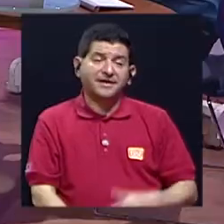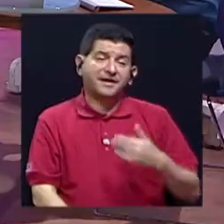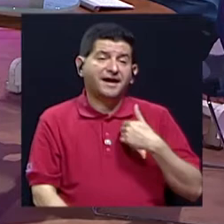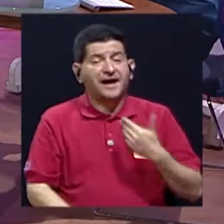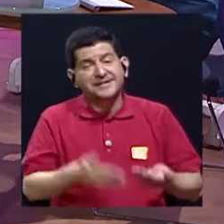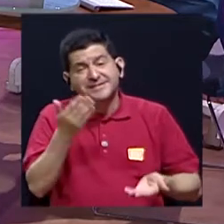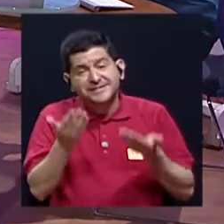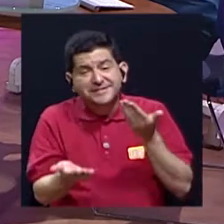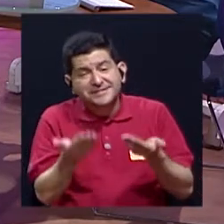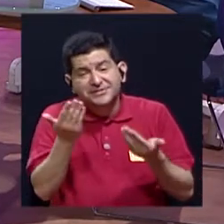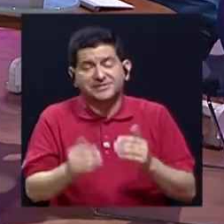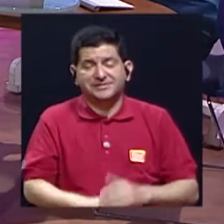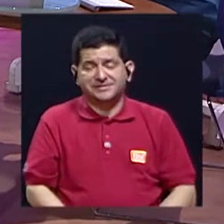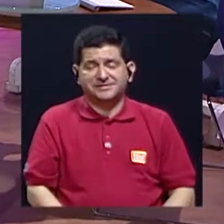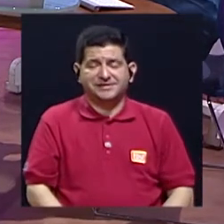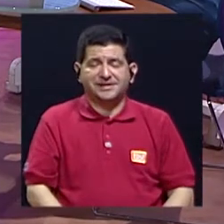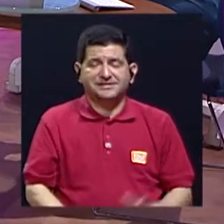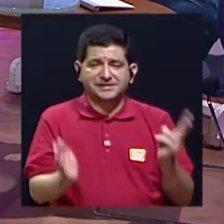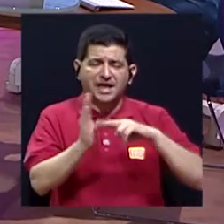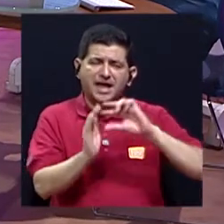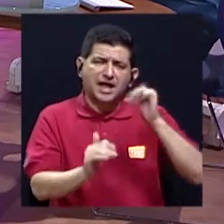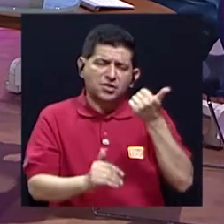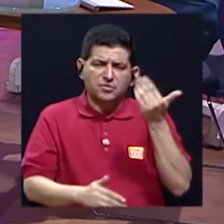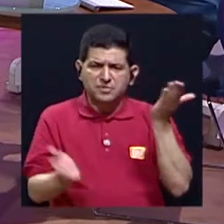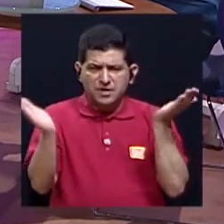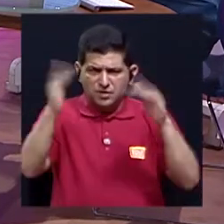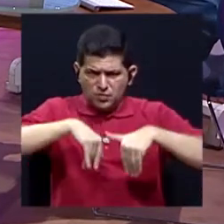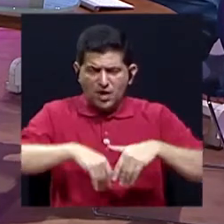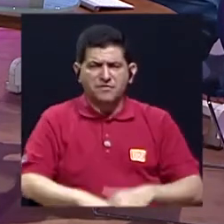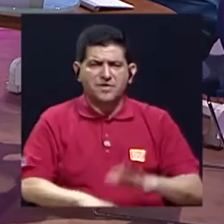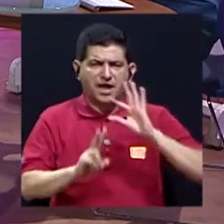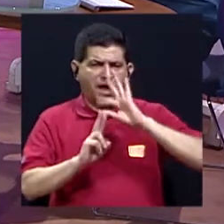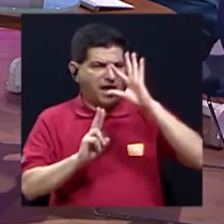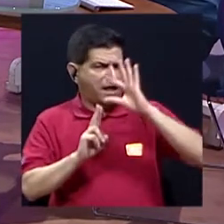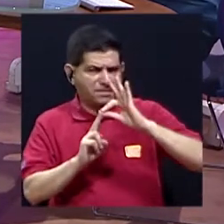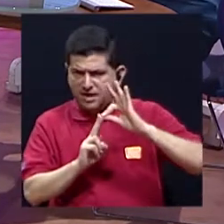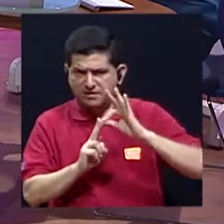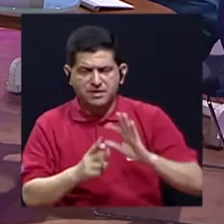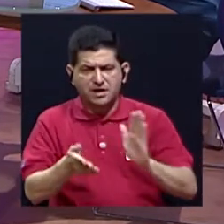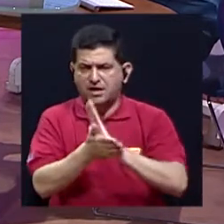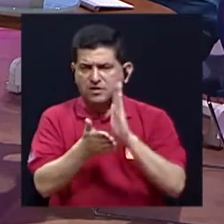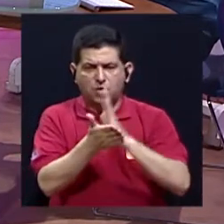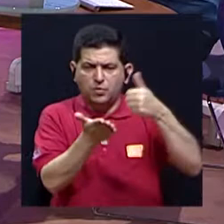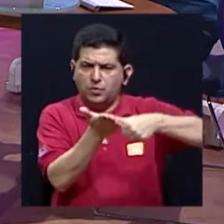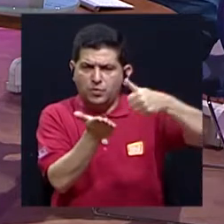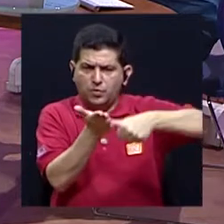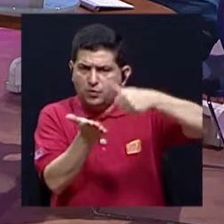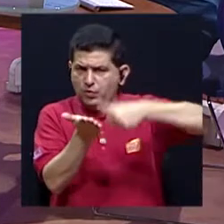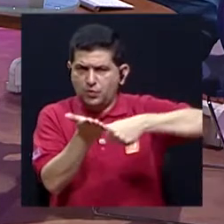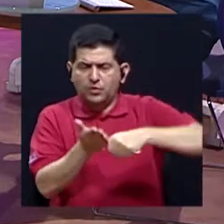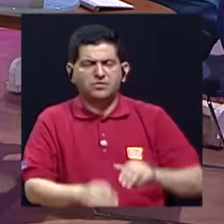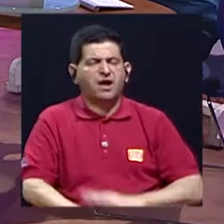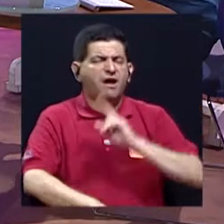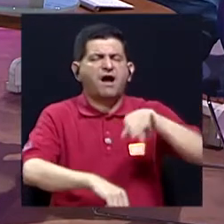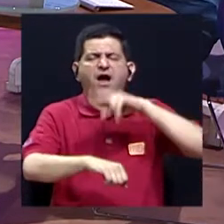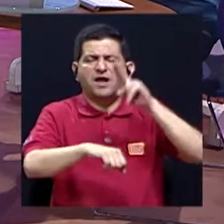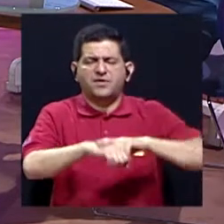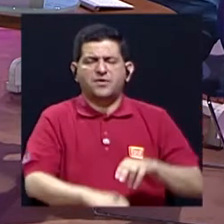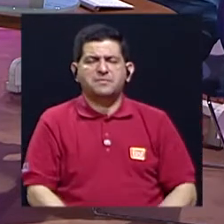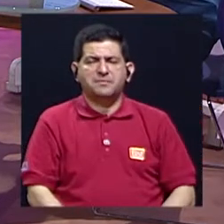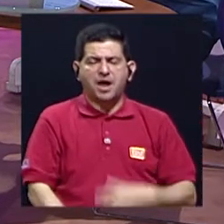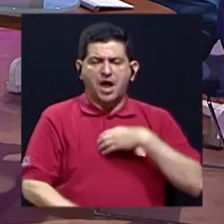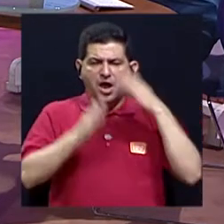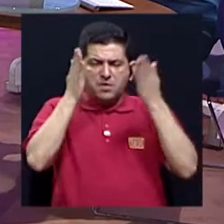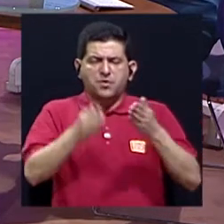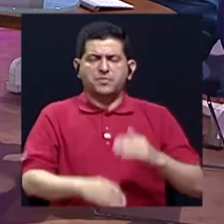horas. En el 2010 todavía creo que no existía la alternabilidad, todavía en las papeletas, ¿verdad? Entonces era muy común de que los propietarios